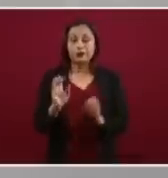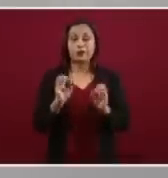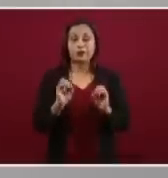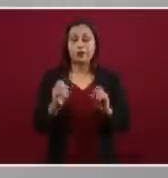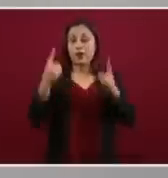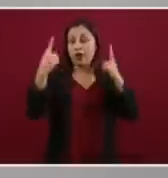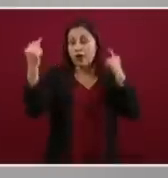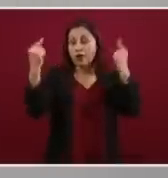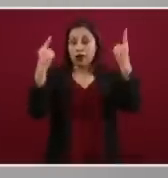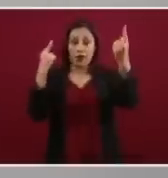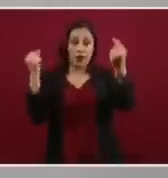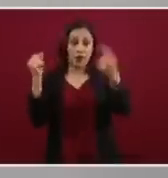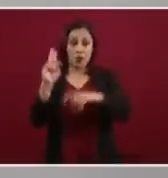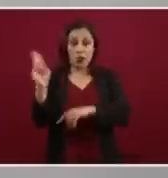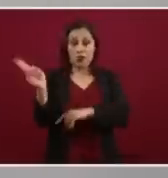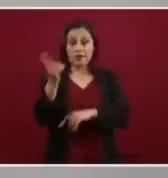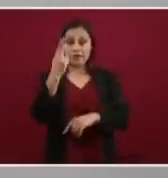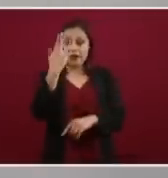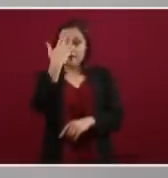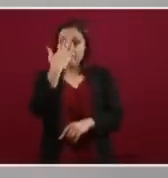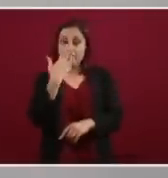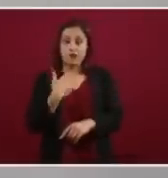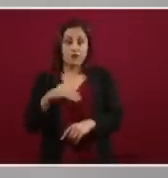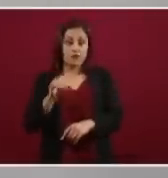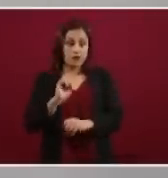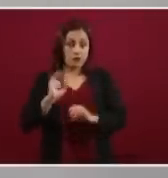graduados en universidades famosas